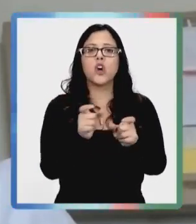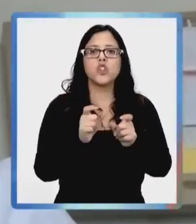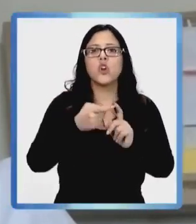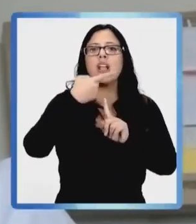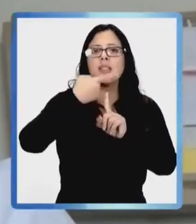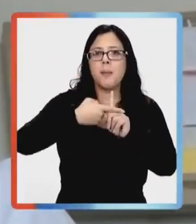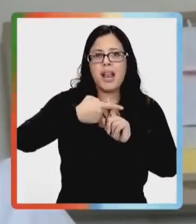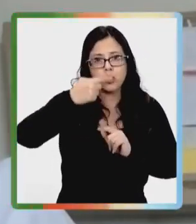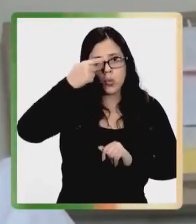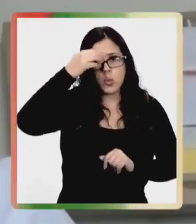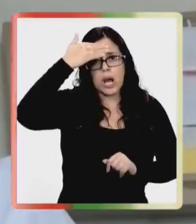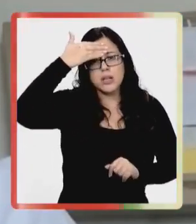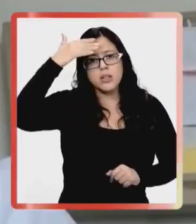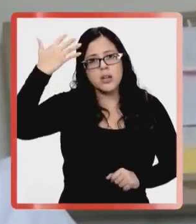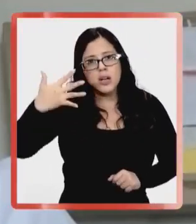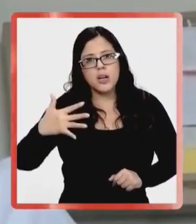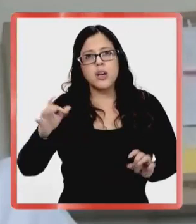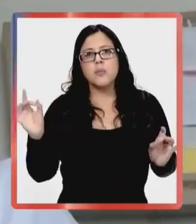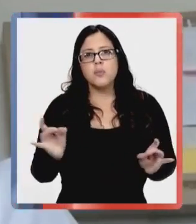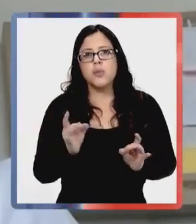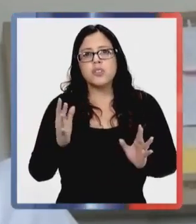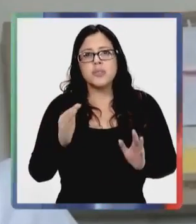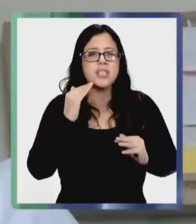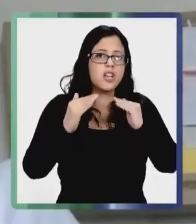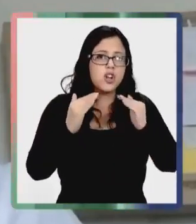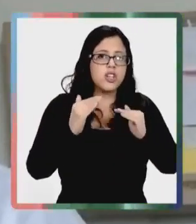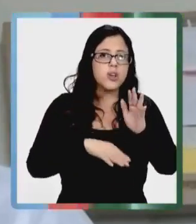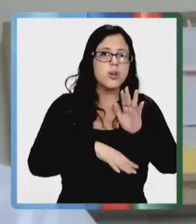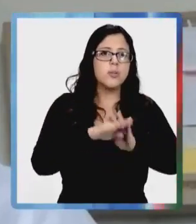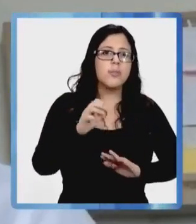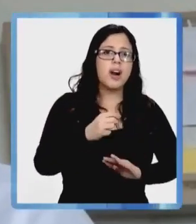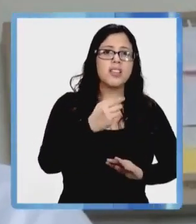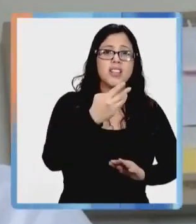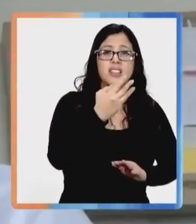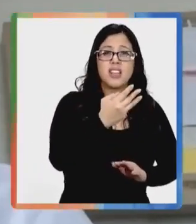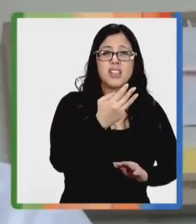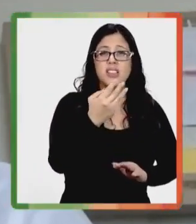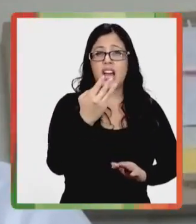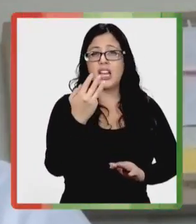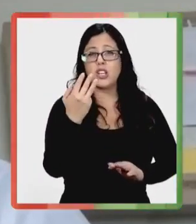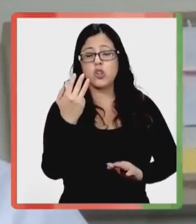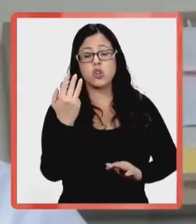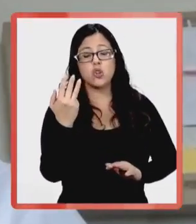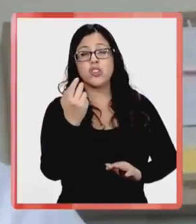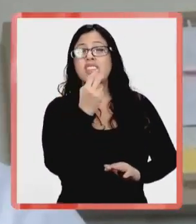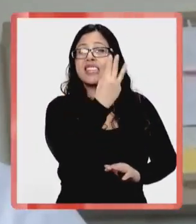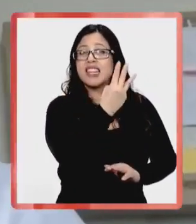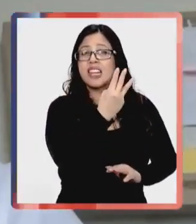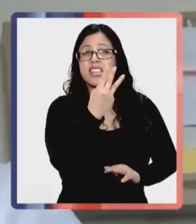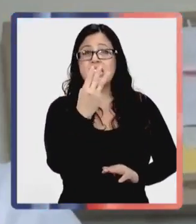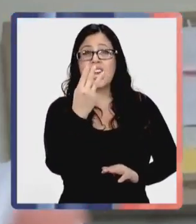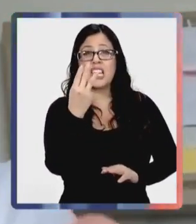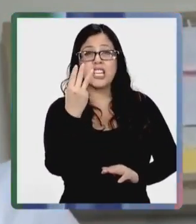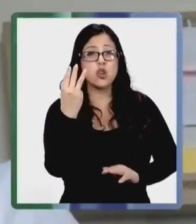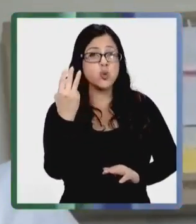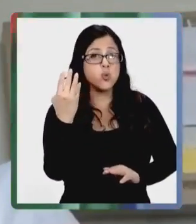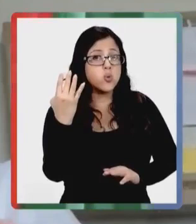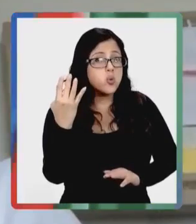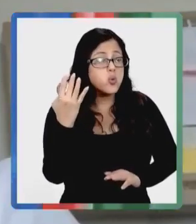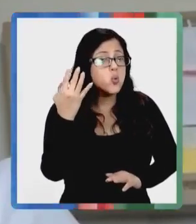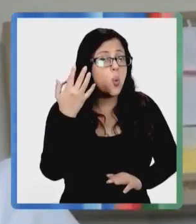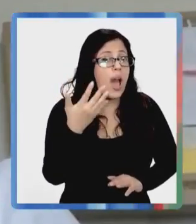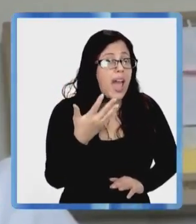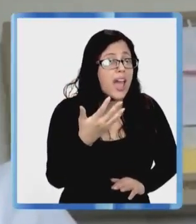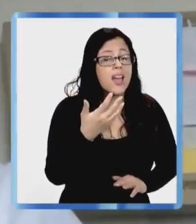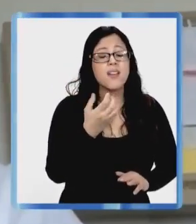temperatura. Eso es súper importante. Saber que una temperatura en un niño sobre 39,5, incluso más allá, puede provocar convulsiones.